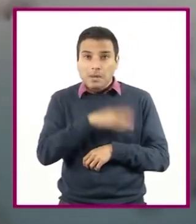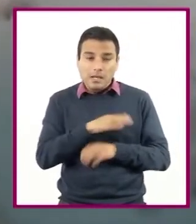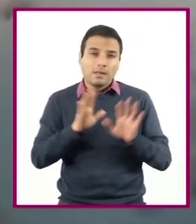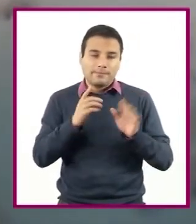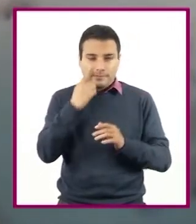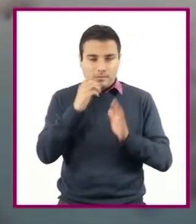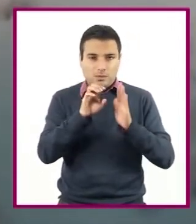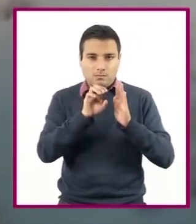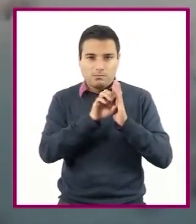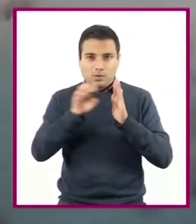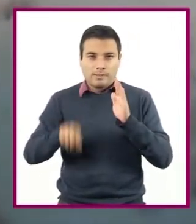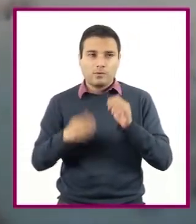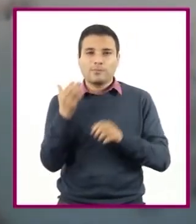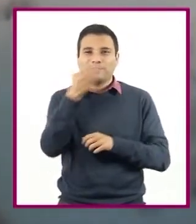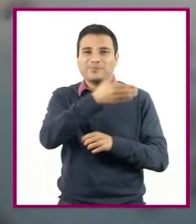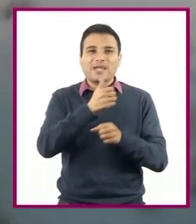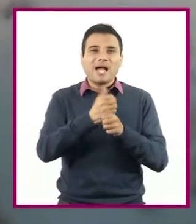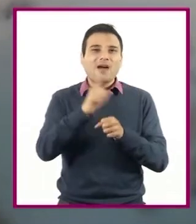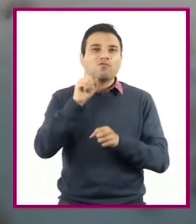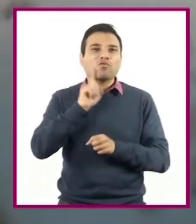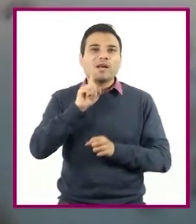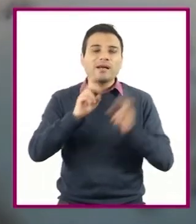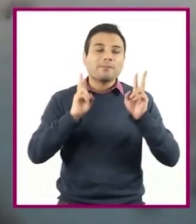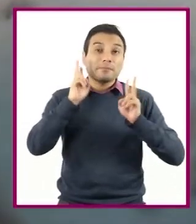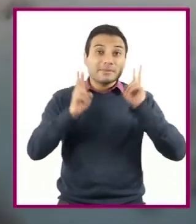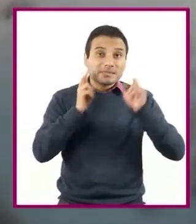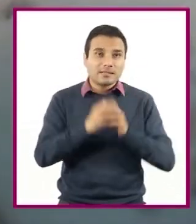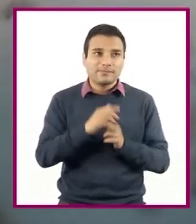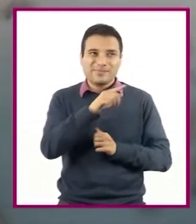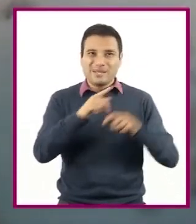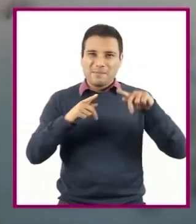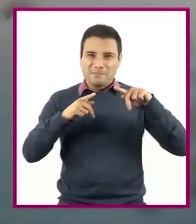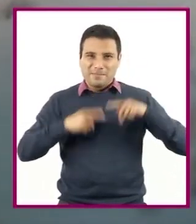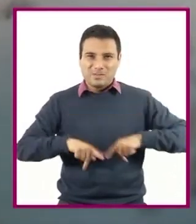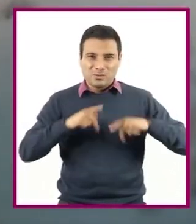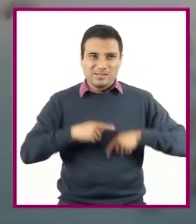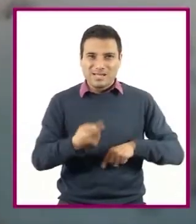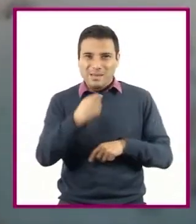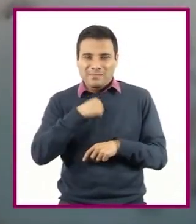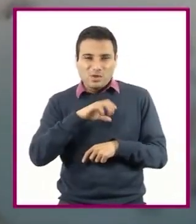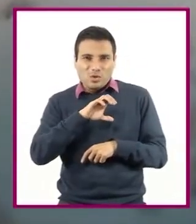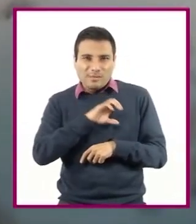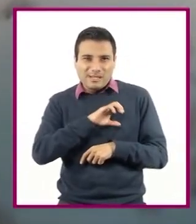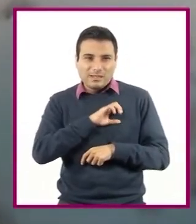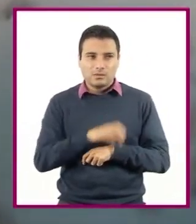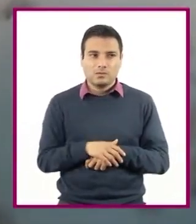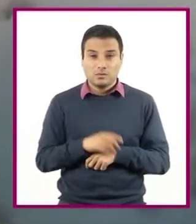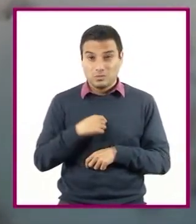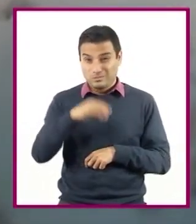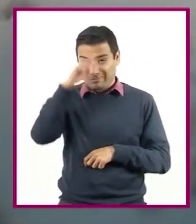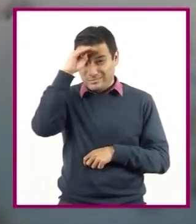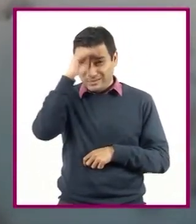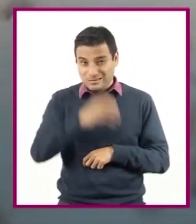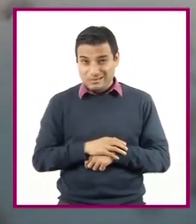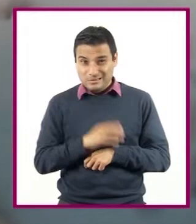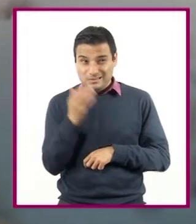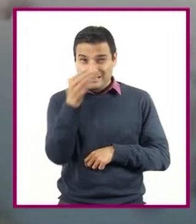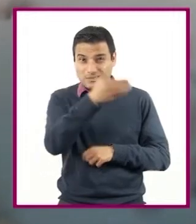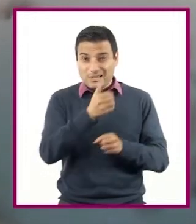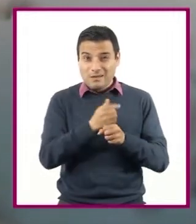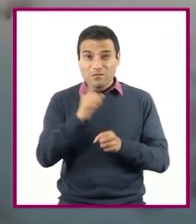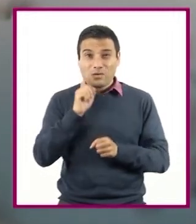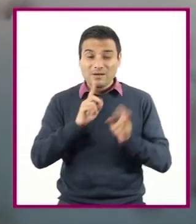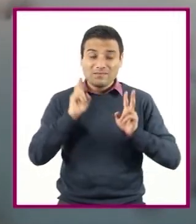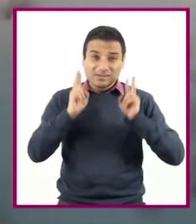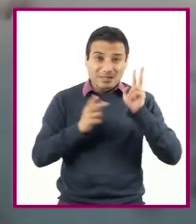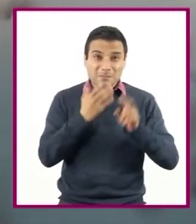visitar a tu abuelita, pero los que viven con ella no te quieren. Entonces, piensa si es mala idea la visita a tu abuelita, que